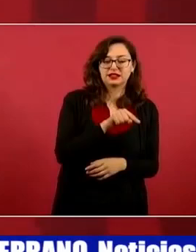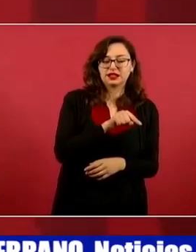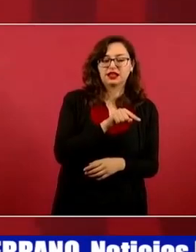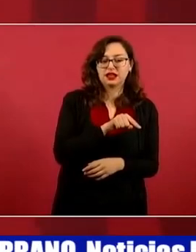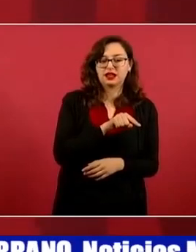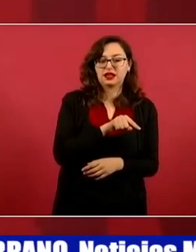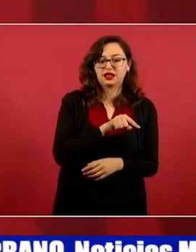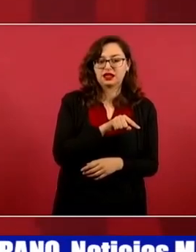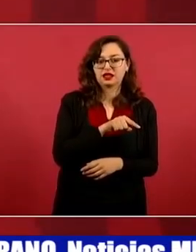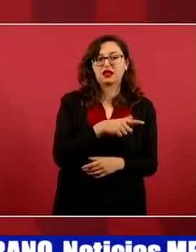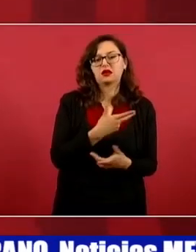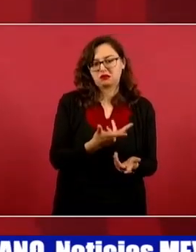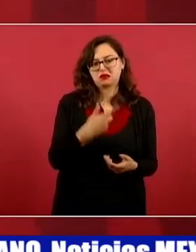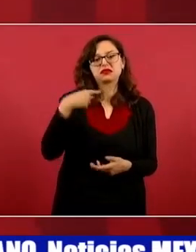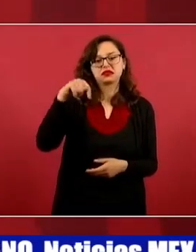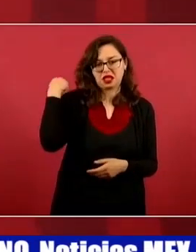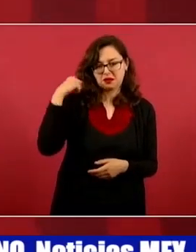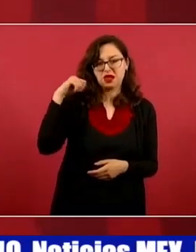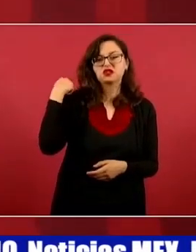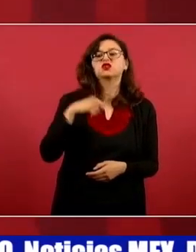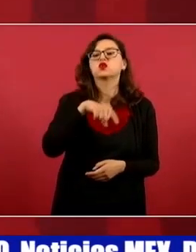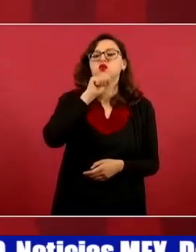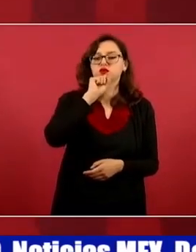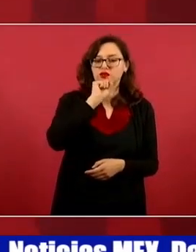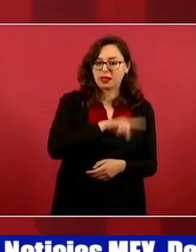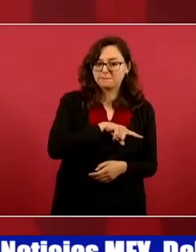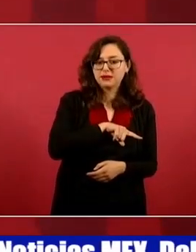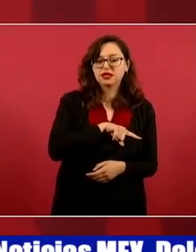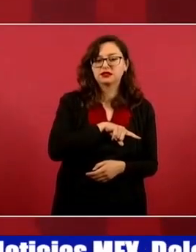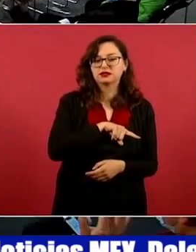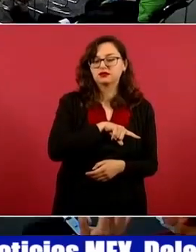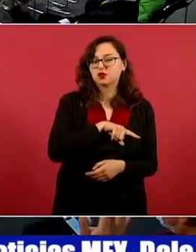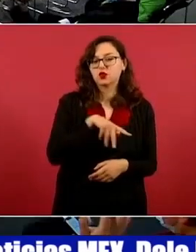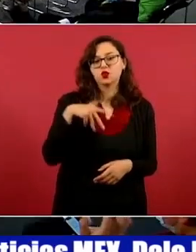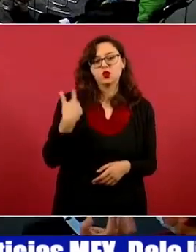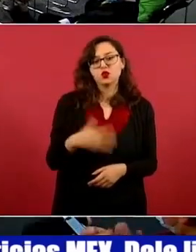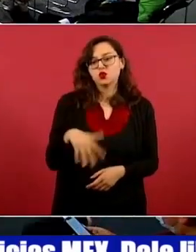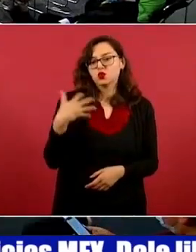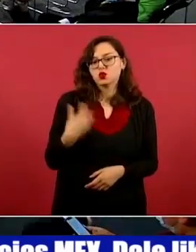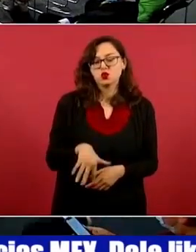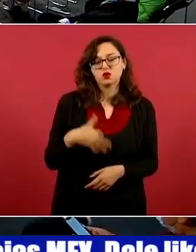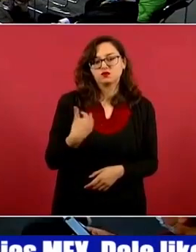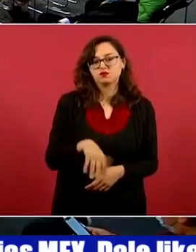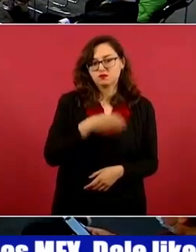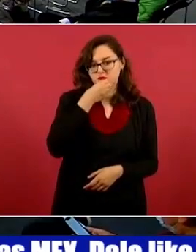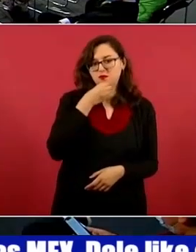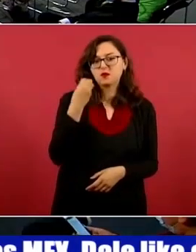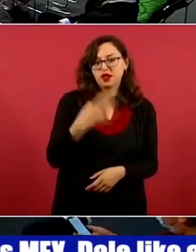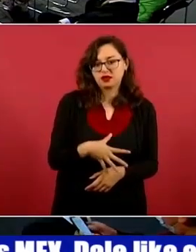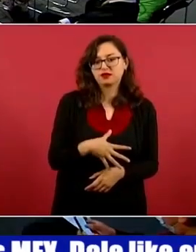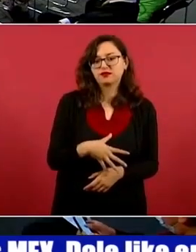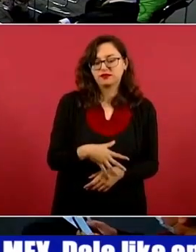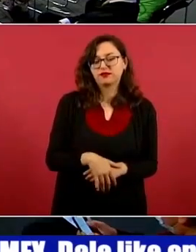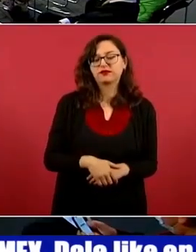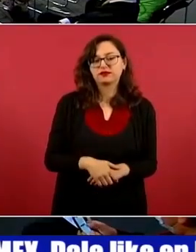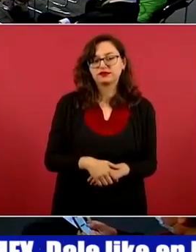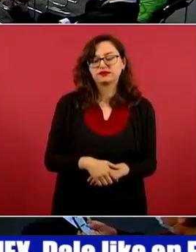que era mi paisano, extraordinario, y tenía